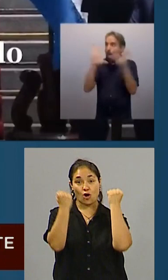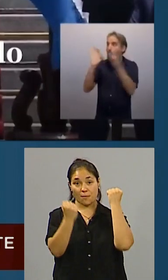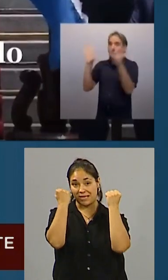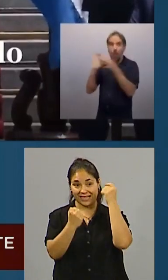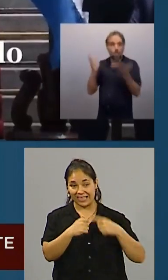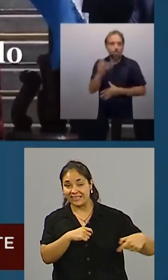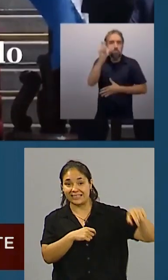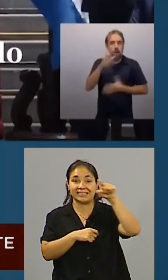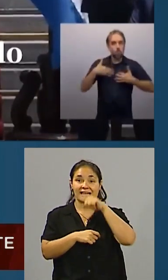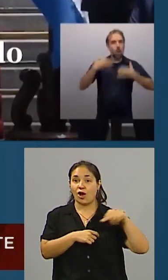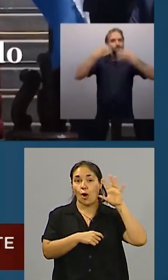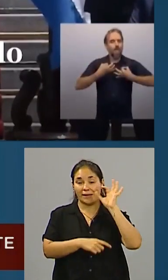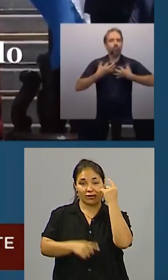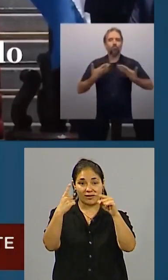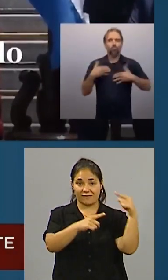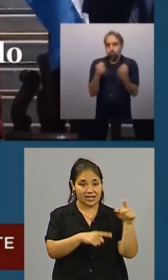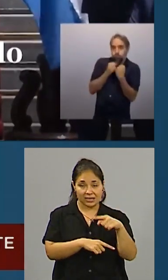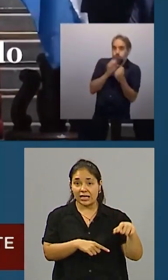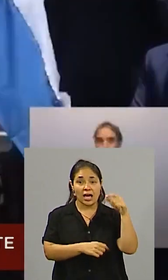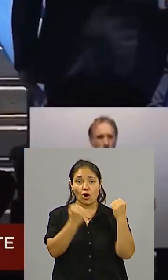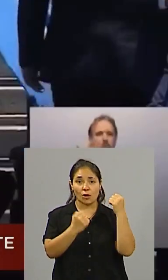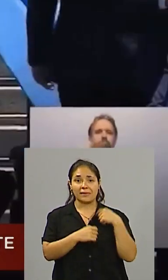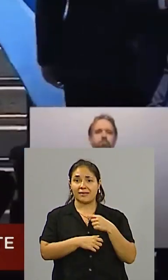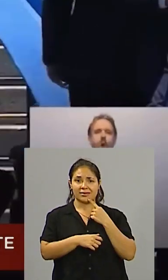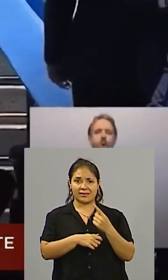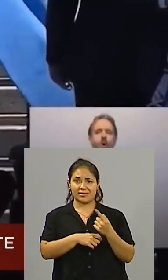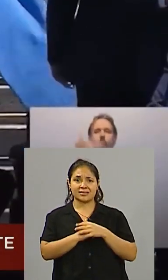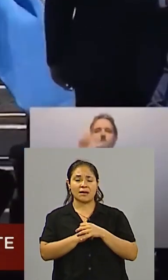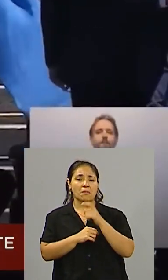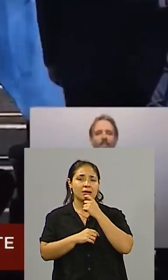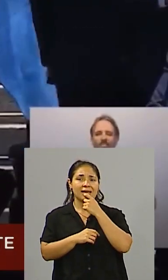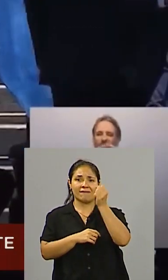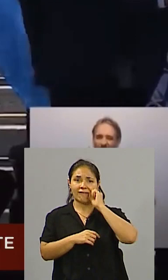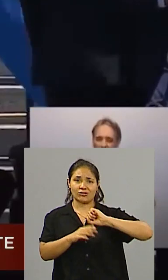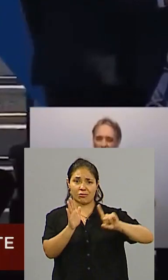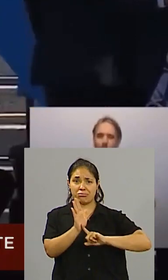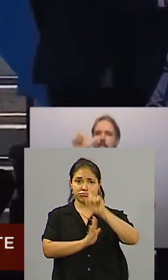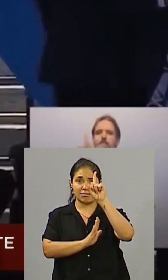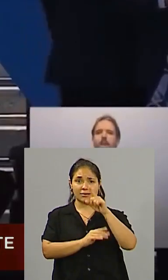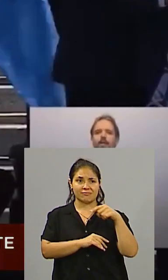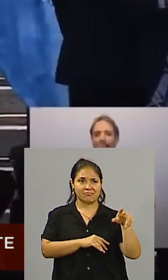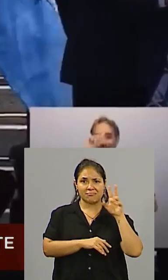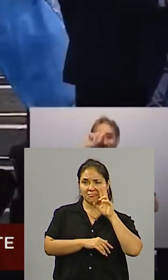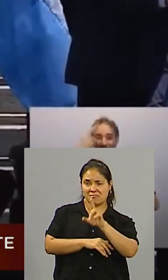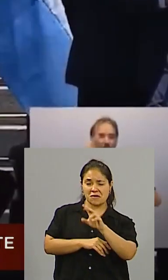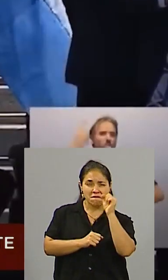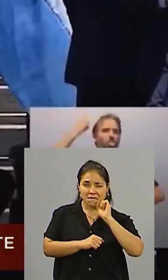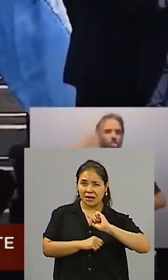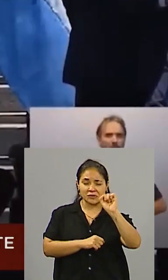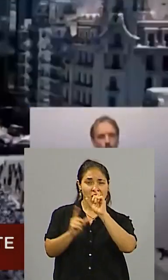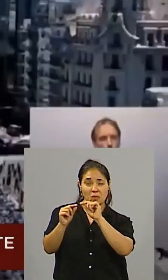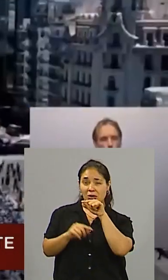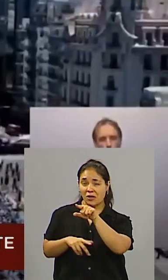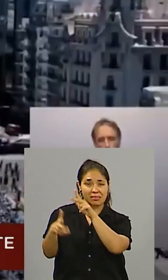sea que se intente generar una corrida inflacionaria, ninguno ve esos números que él